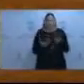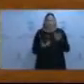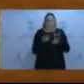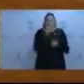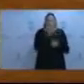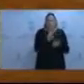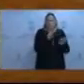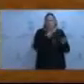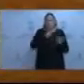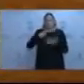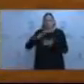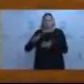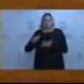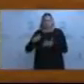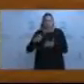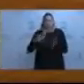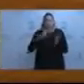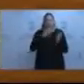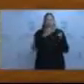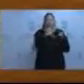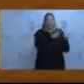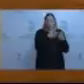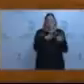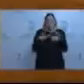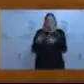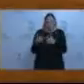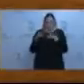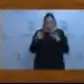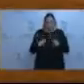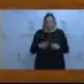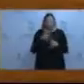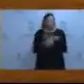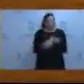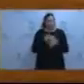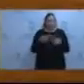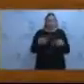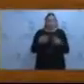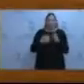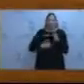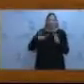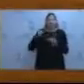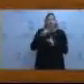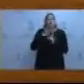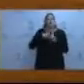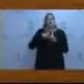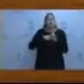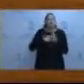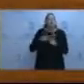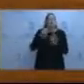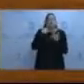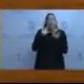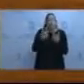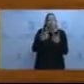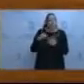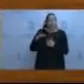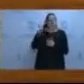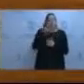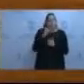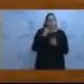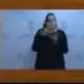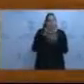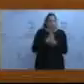1.600 dispositivos de este calibre, demostraron su efectividad con un alto nivel de evidencia científica y destacando que no se